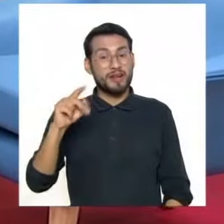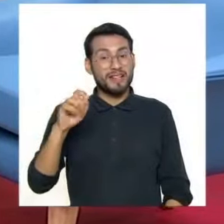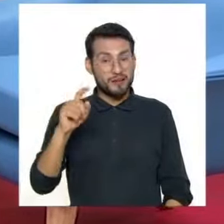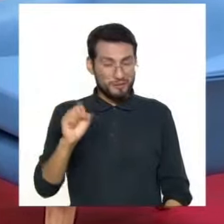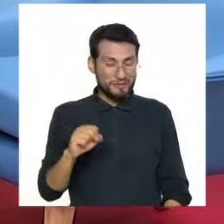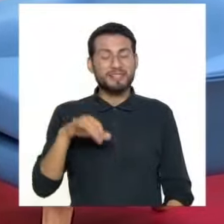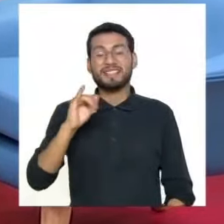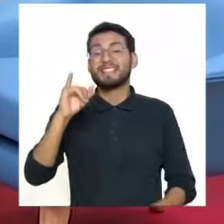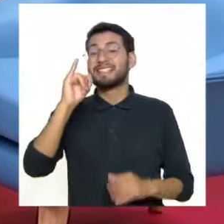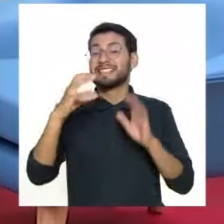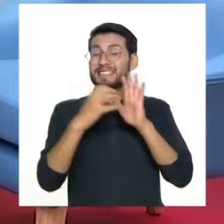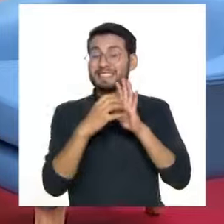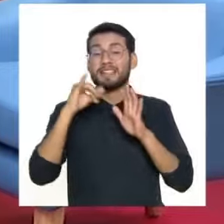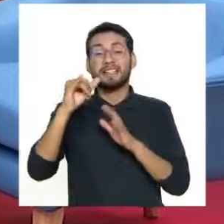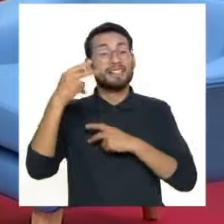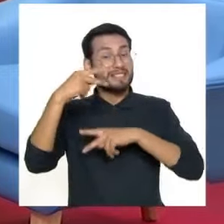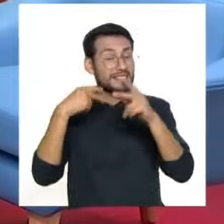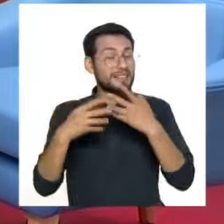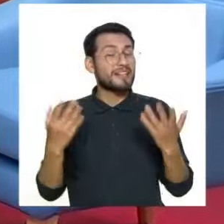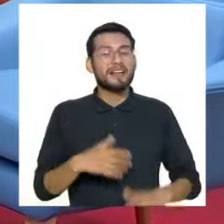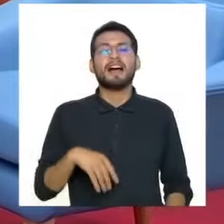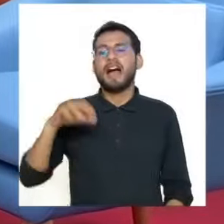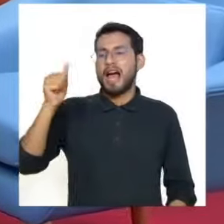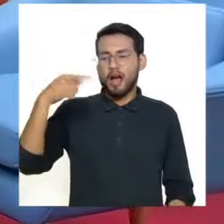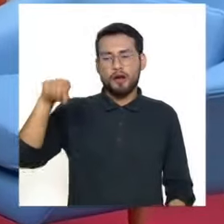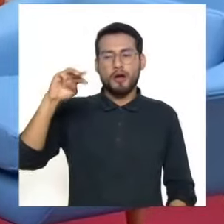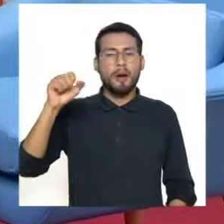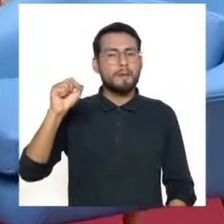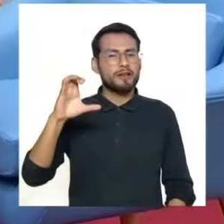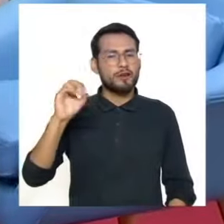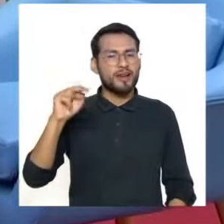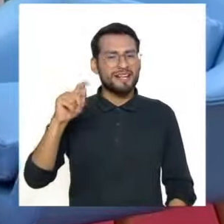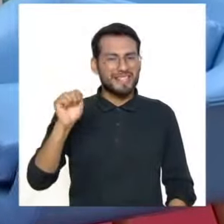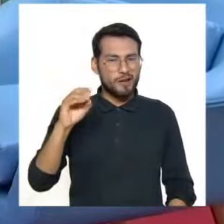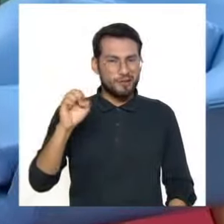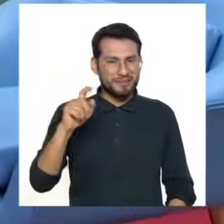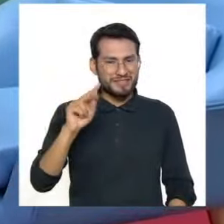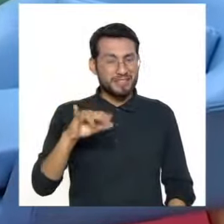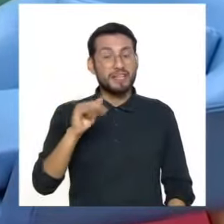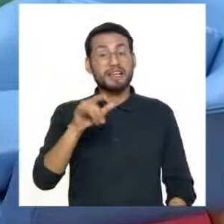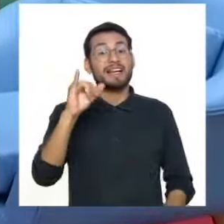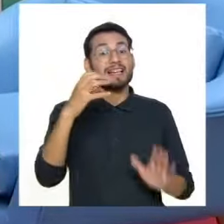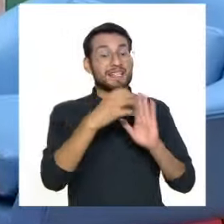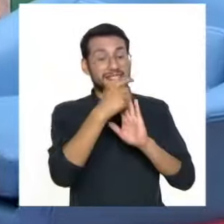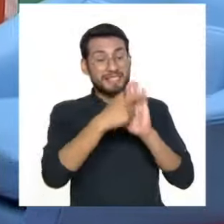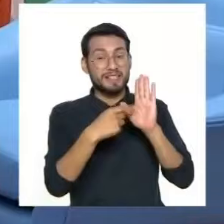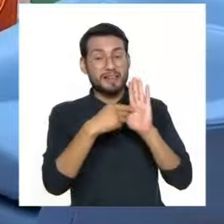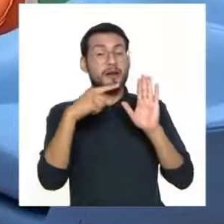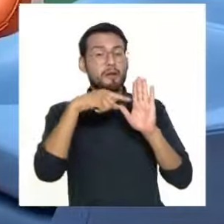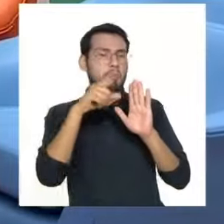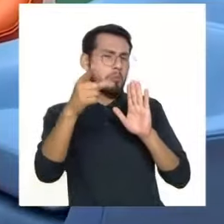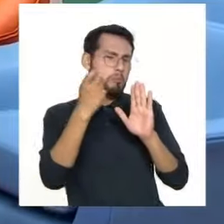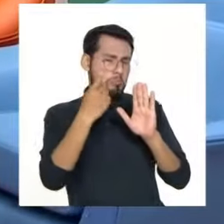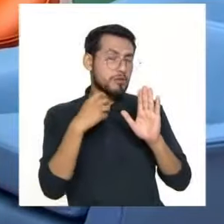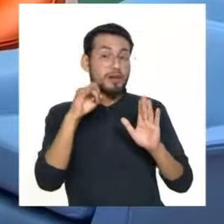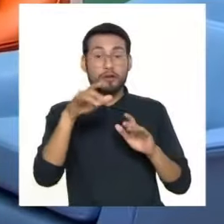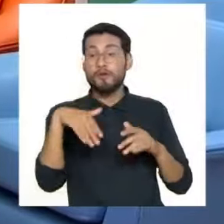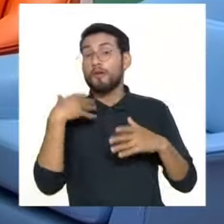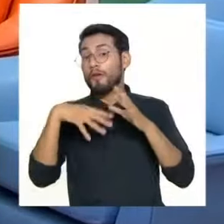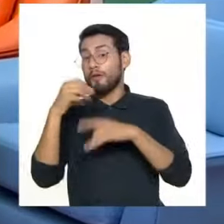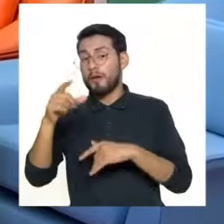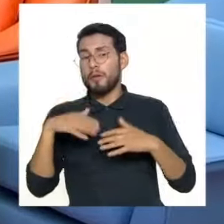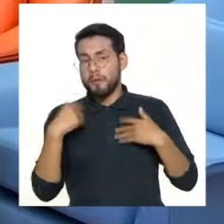tiktok e Instagram estamos como @mc conectados TV ya saben que a través de las historias de Instagram pueden hacernos sus preguntas y también si estás fuera de